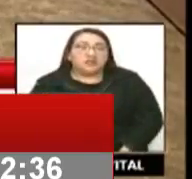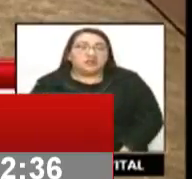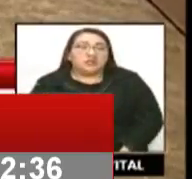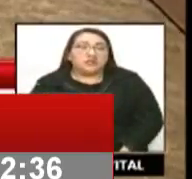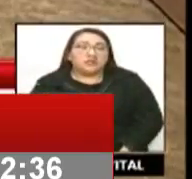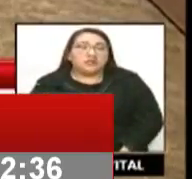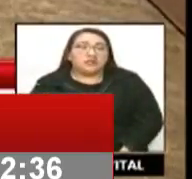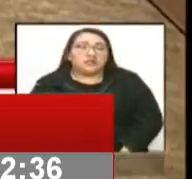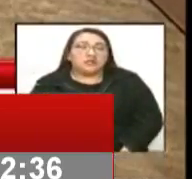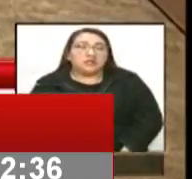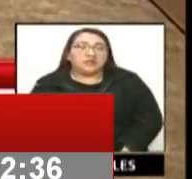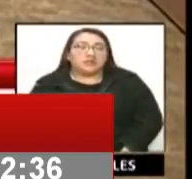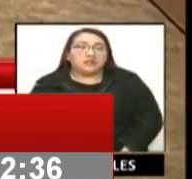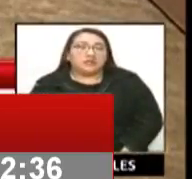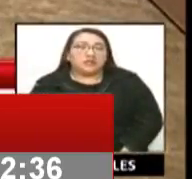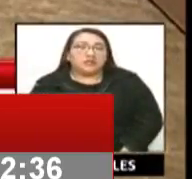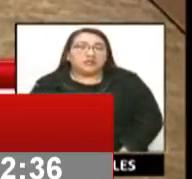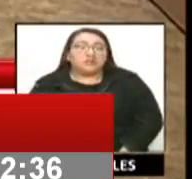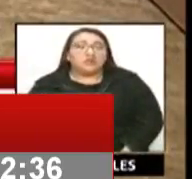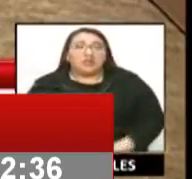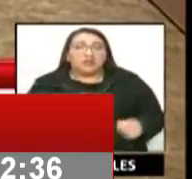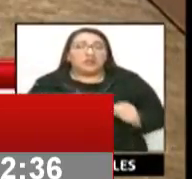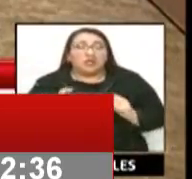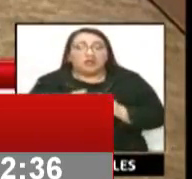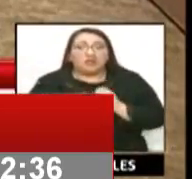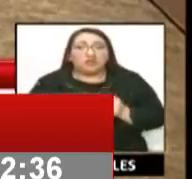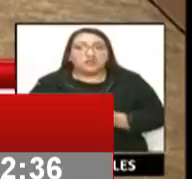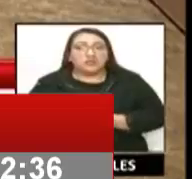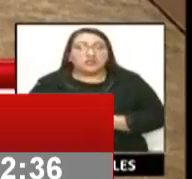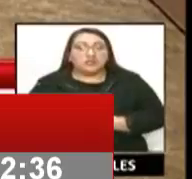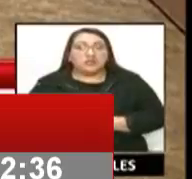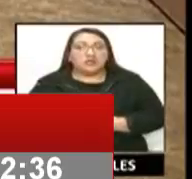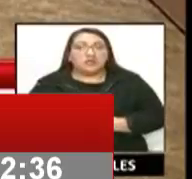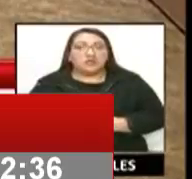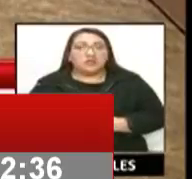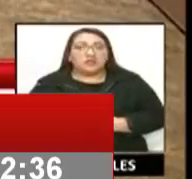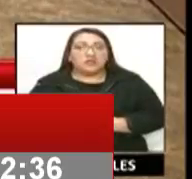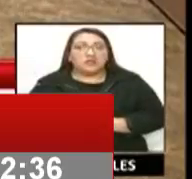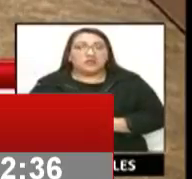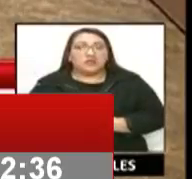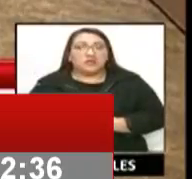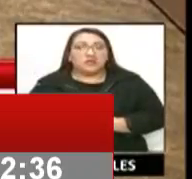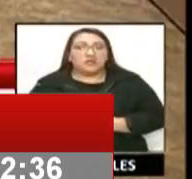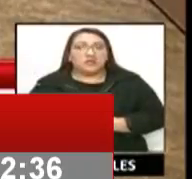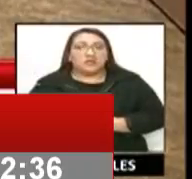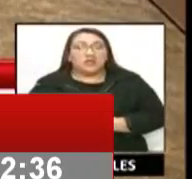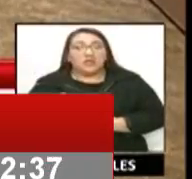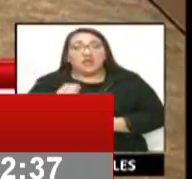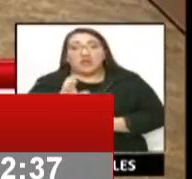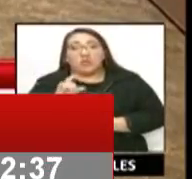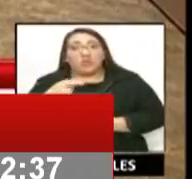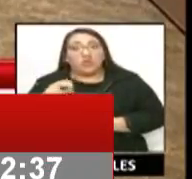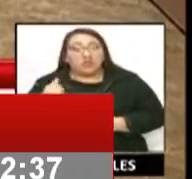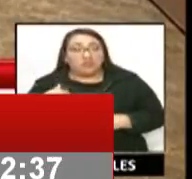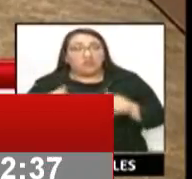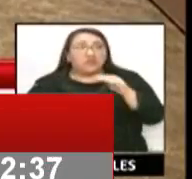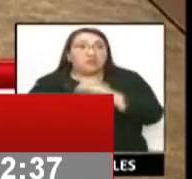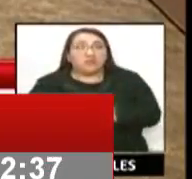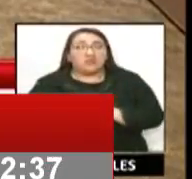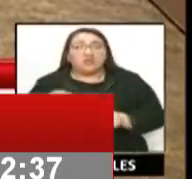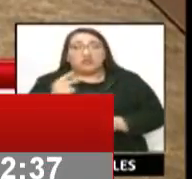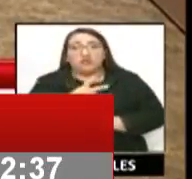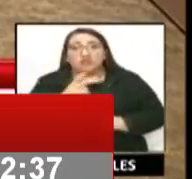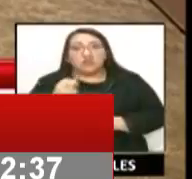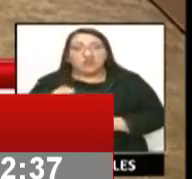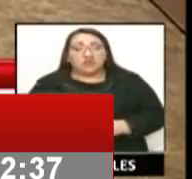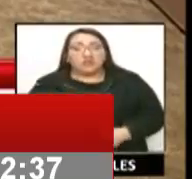no representara mayor gasto al Congreso. Él planteó que sea el 0.45% del presupuesto.